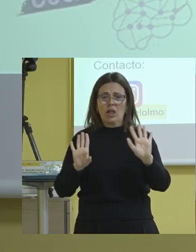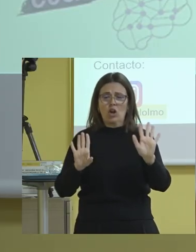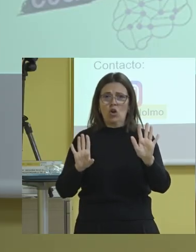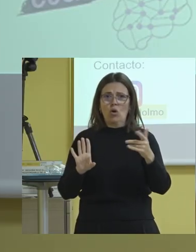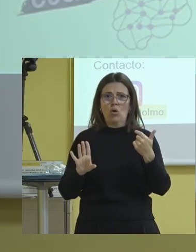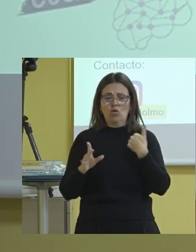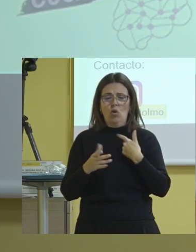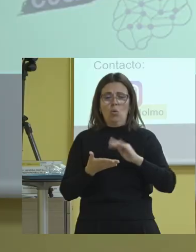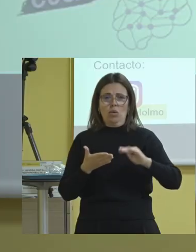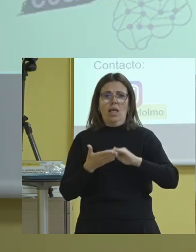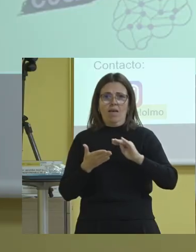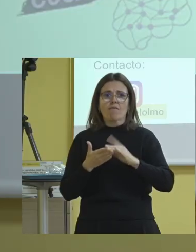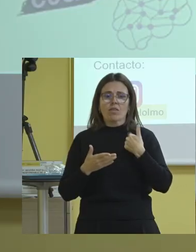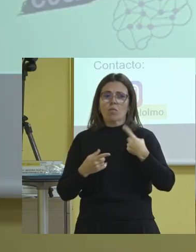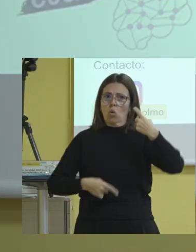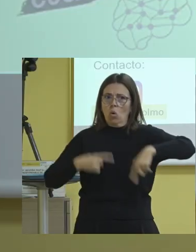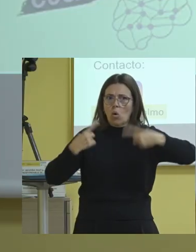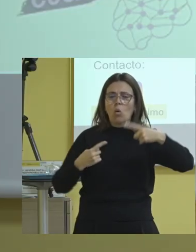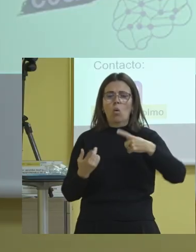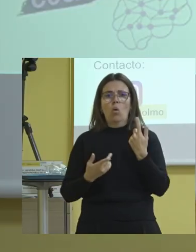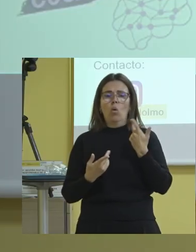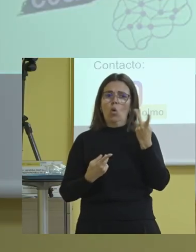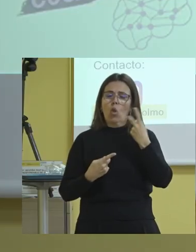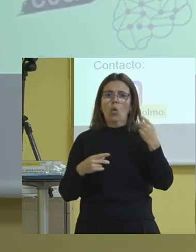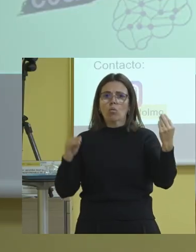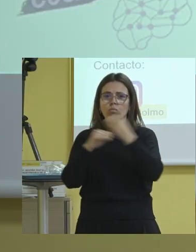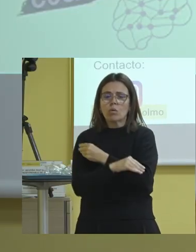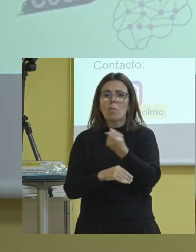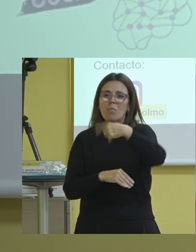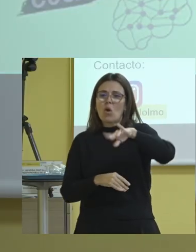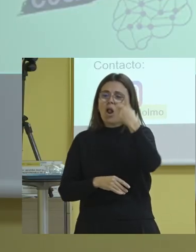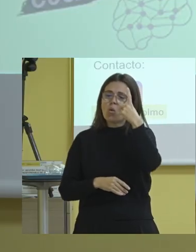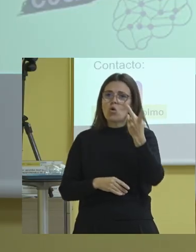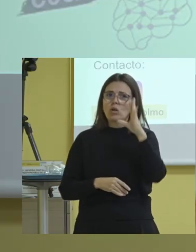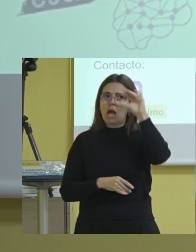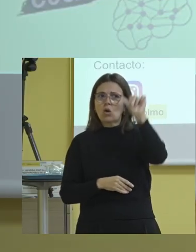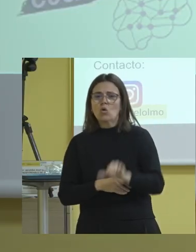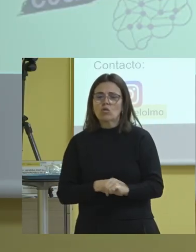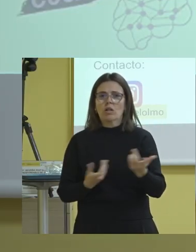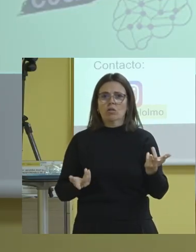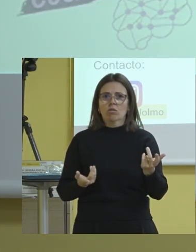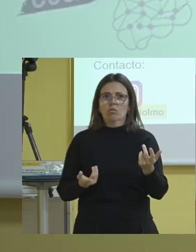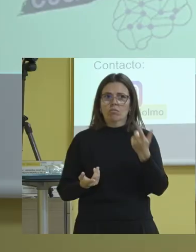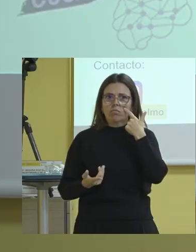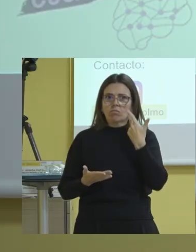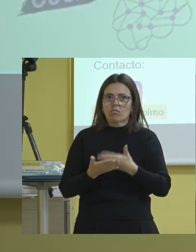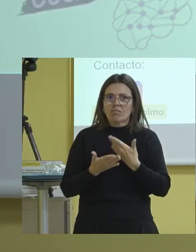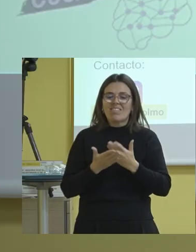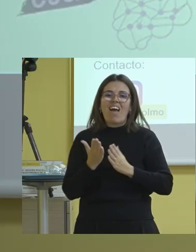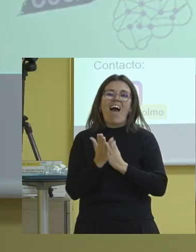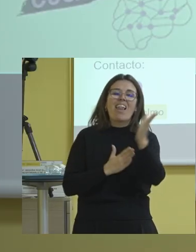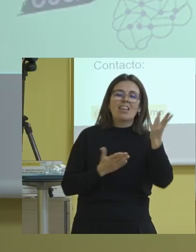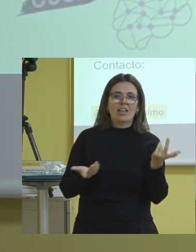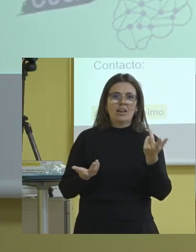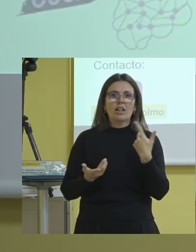digo que he perdido muchas veces porque tenemos esa confrontación, esa lactancia, pero esos alumnos que están escuchando, que te escuchen la alternativa, como